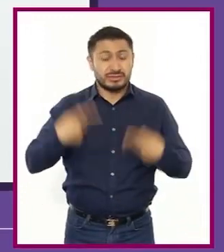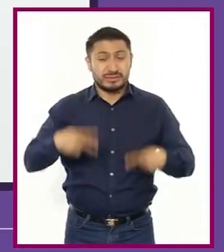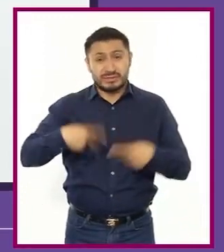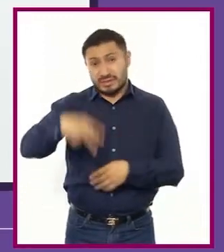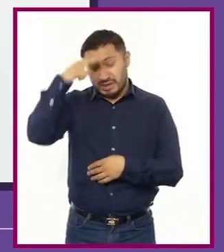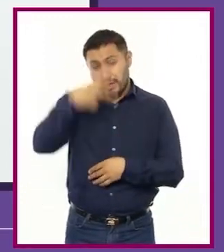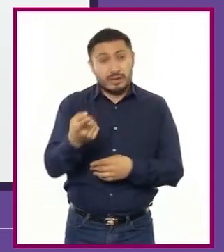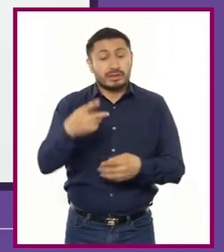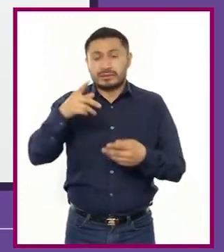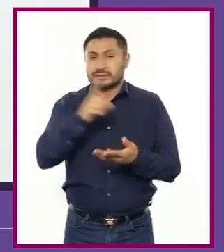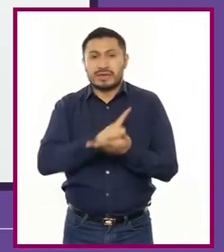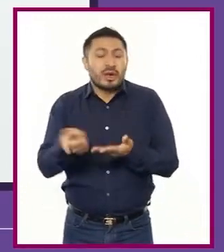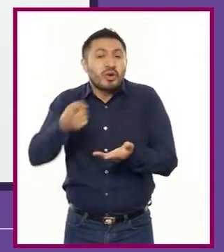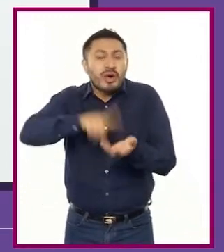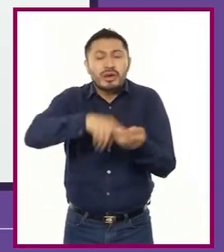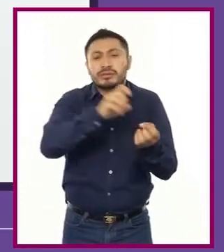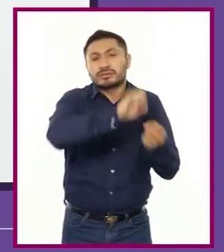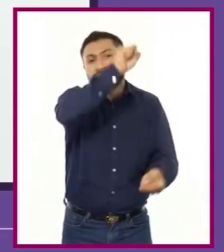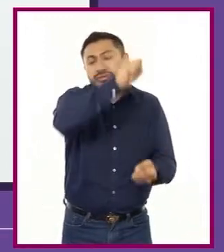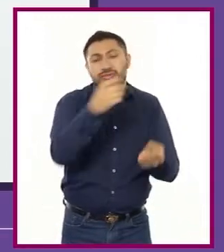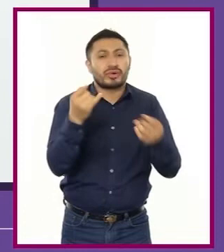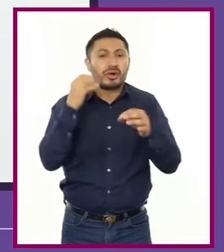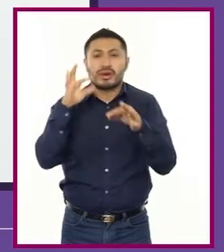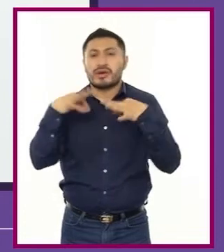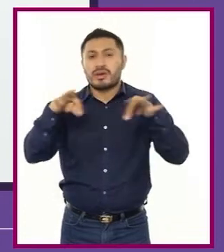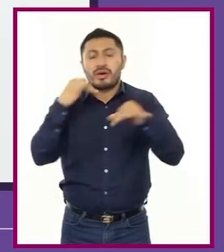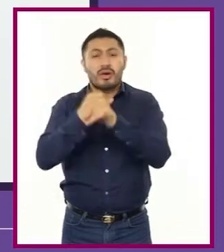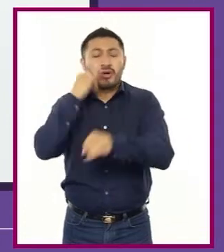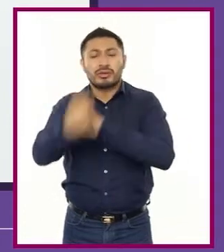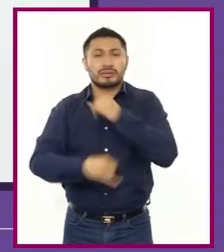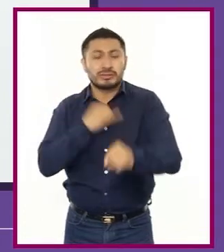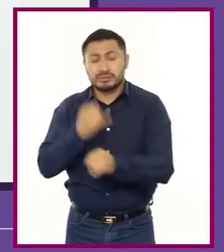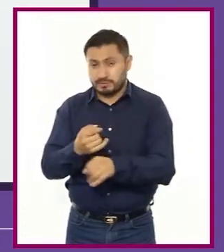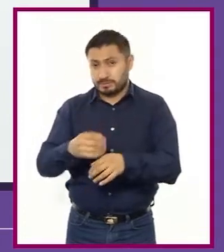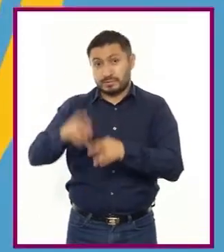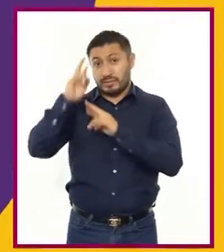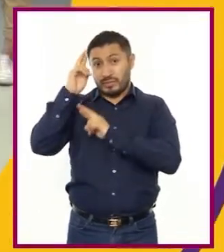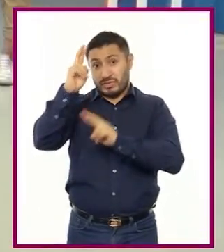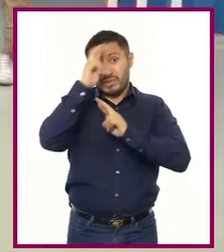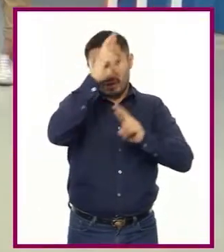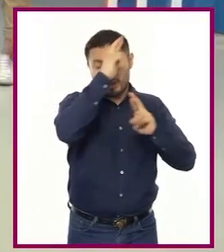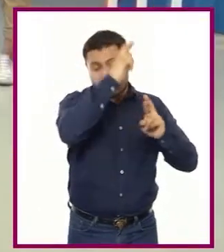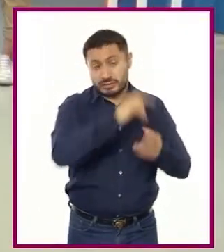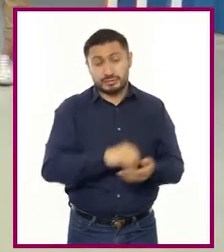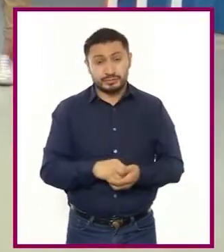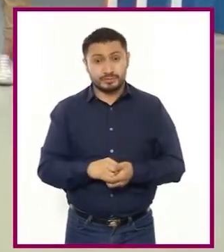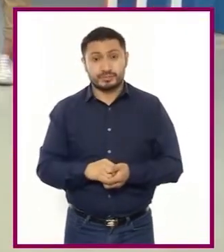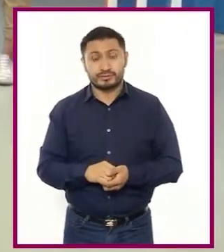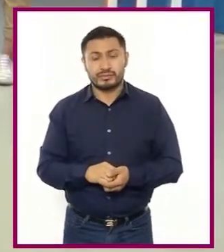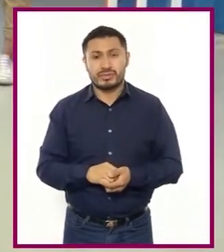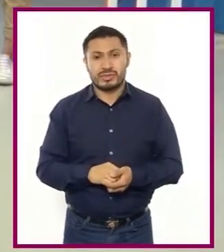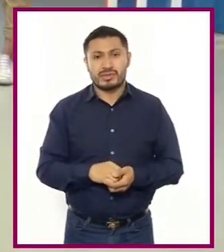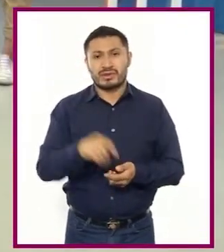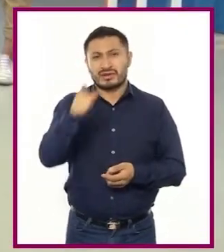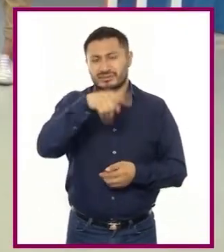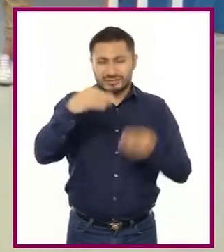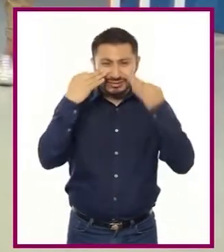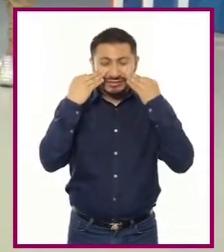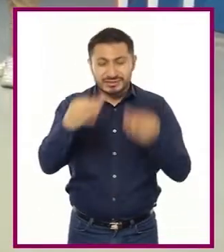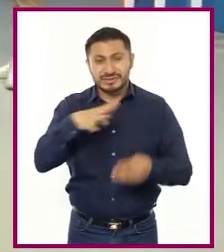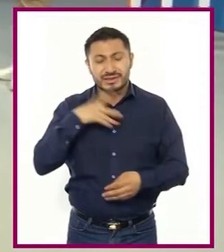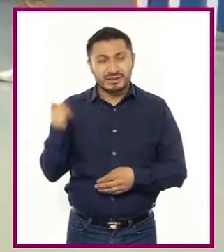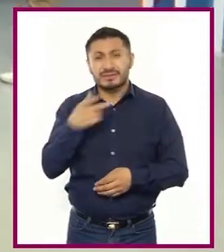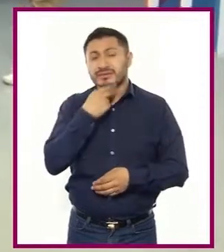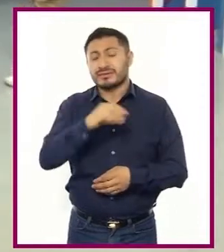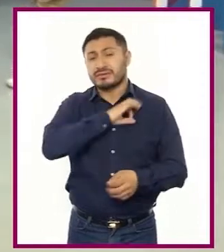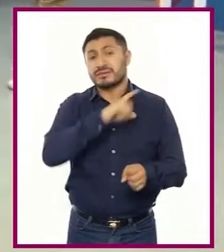tanto en la Constitución como en los tratados internacionales ratificados por México. Como se percataron, el especialista